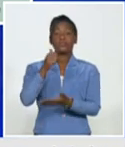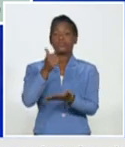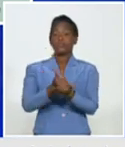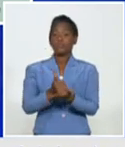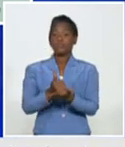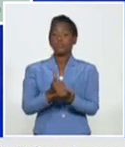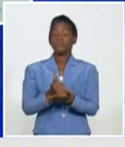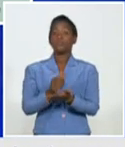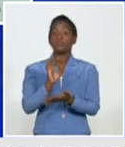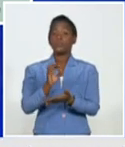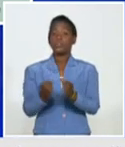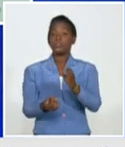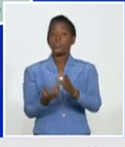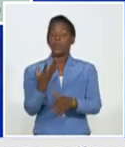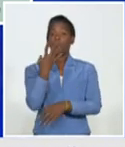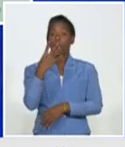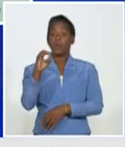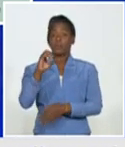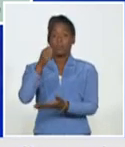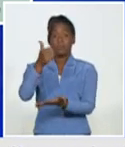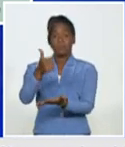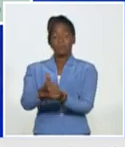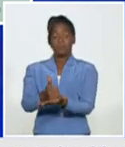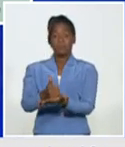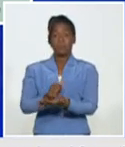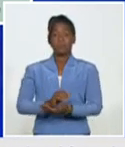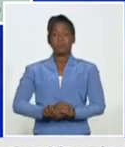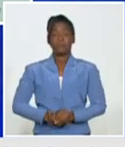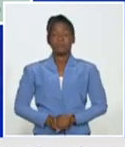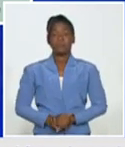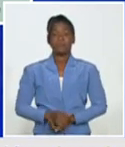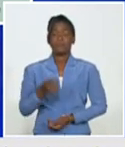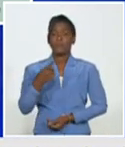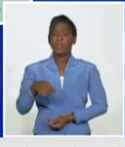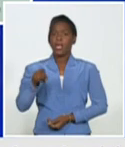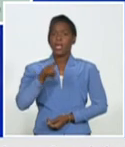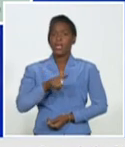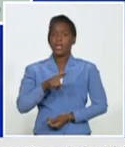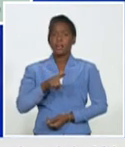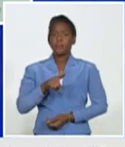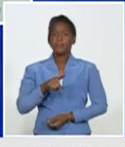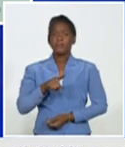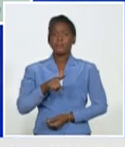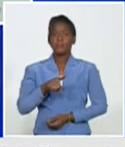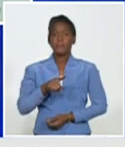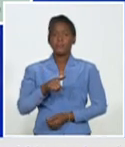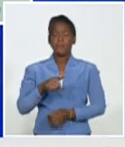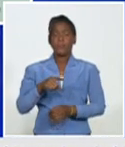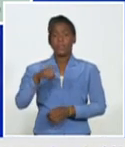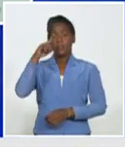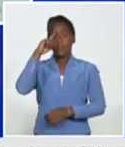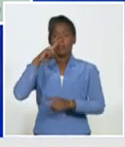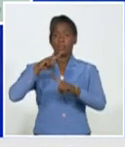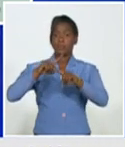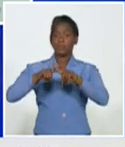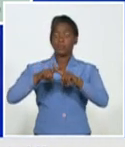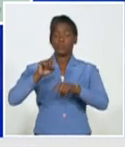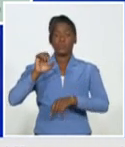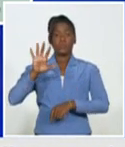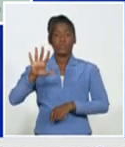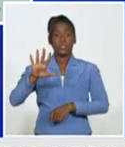49 de ayer, y ayer se diagnosticaron casos en Santa Cruz del Sur 5, en